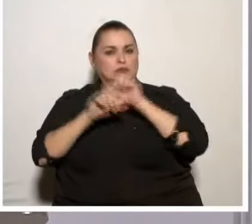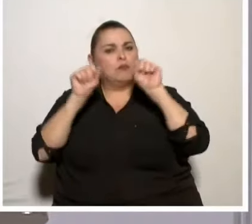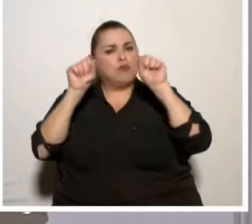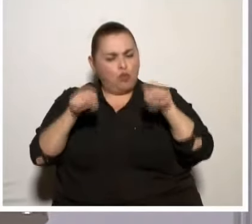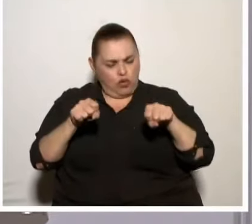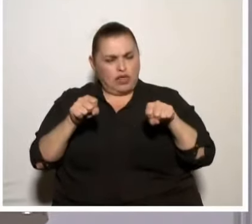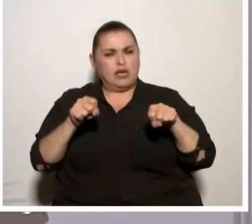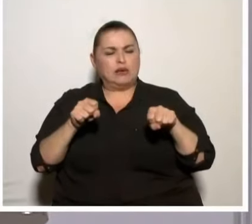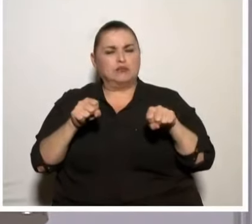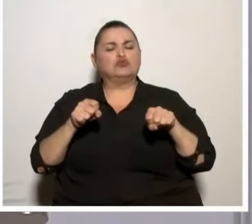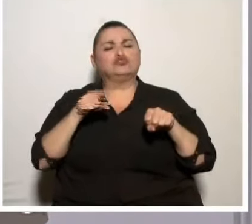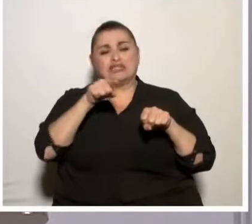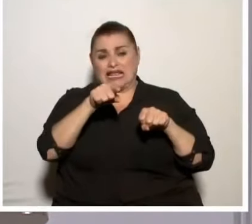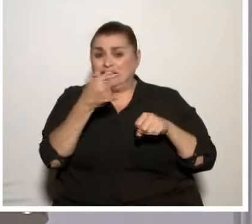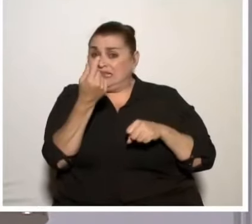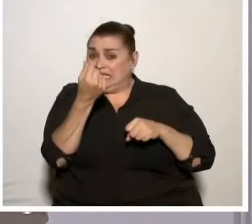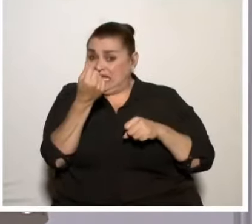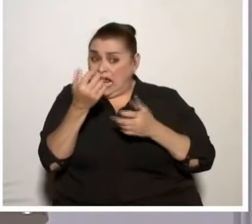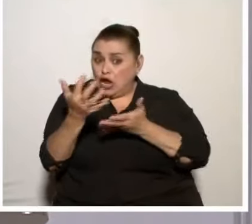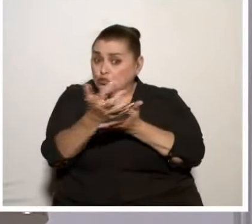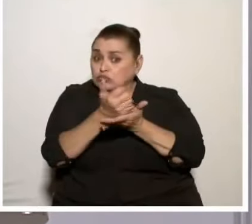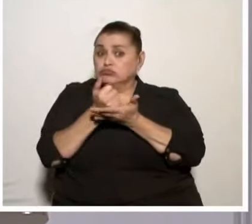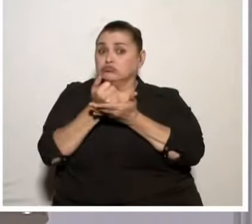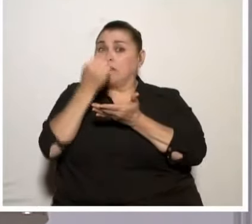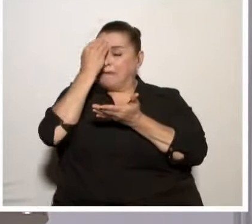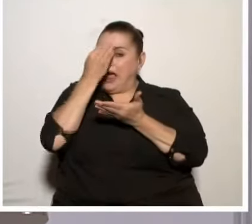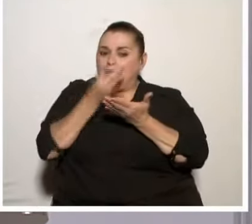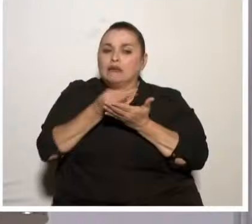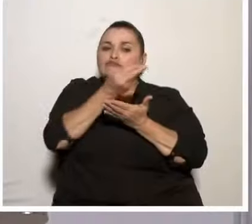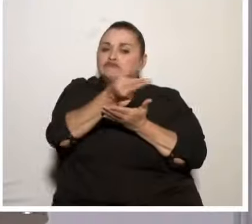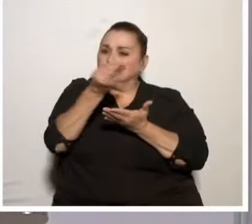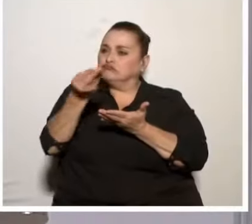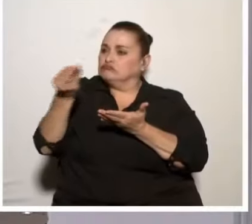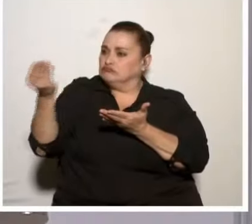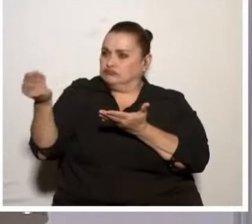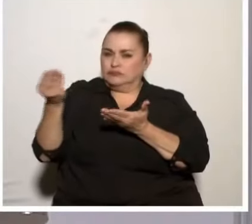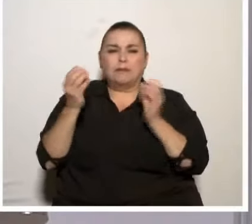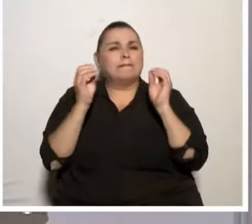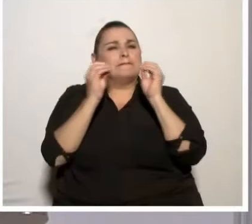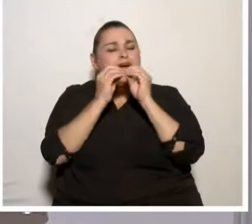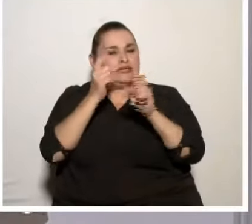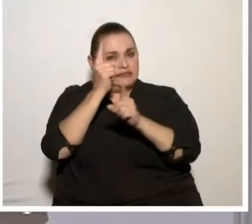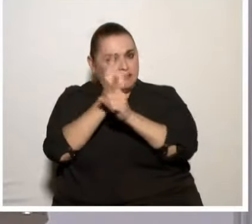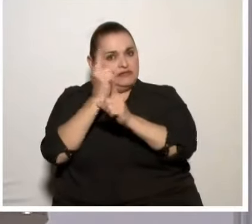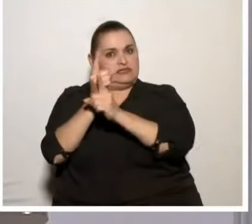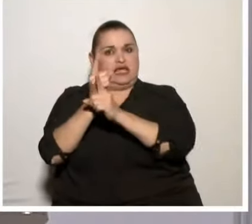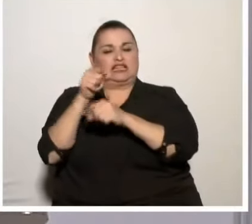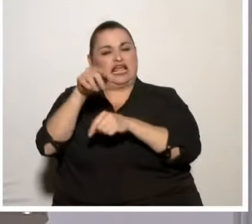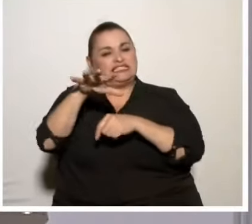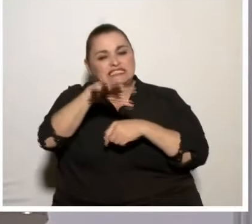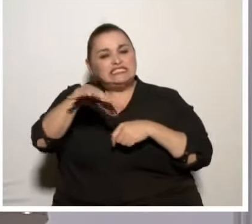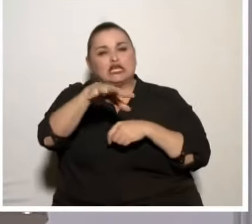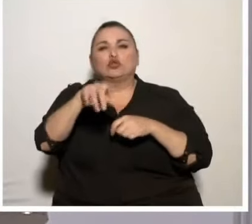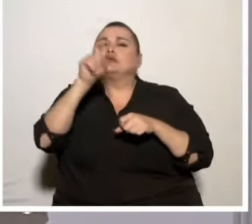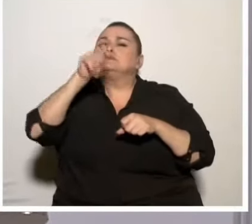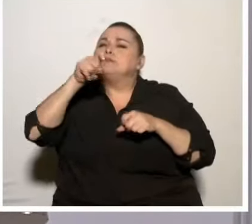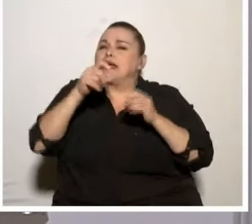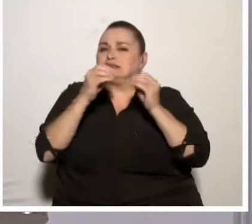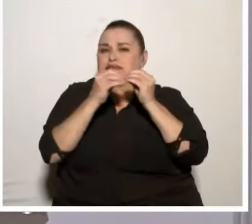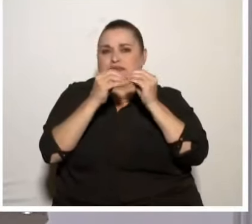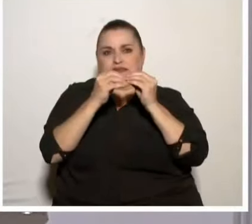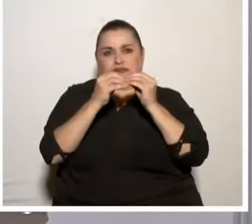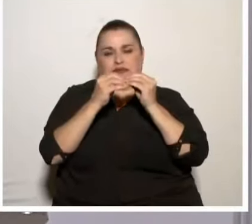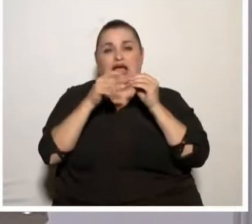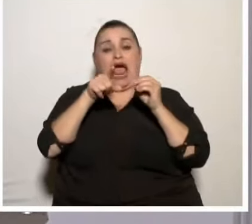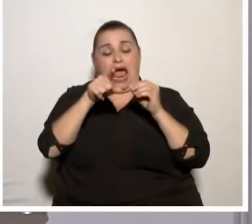podríamos captar mucho de ese dinero para repartirlo en una forma más eficiente a esos sectores más necesitados. Ahí